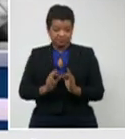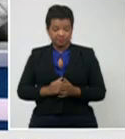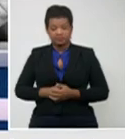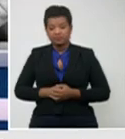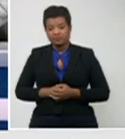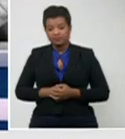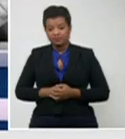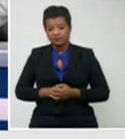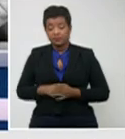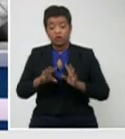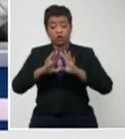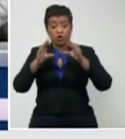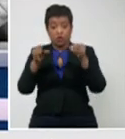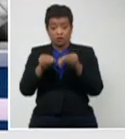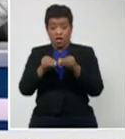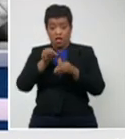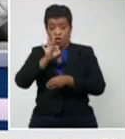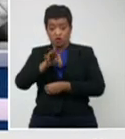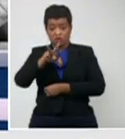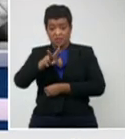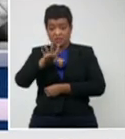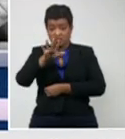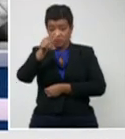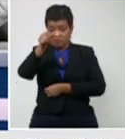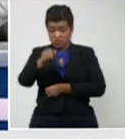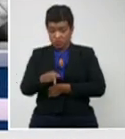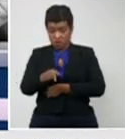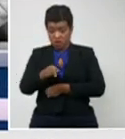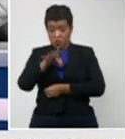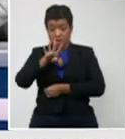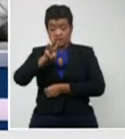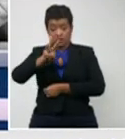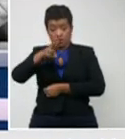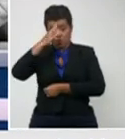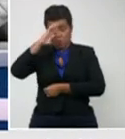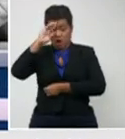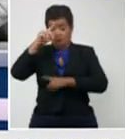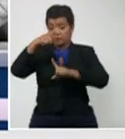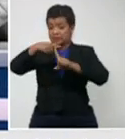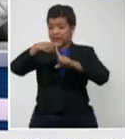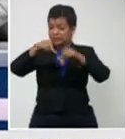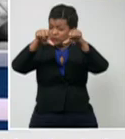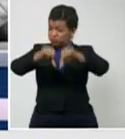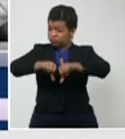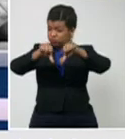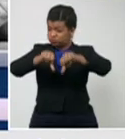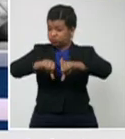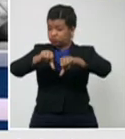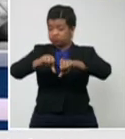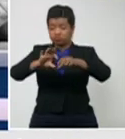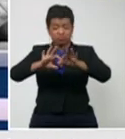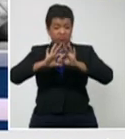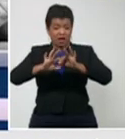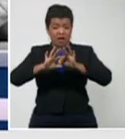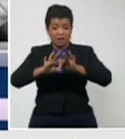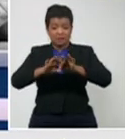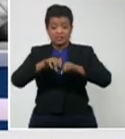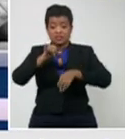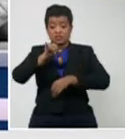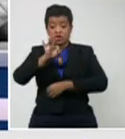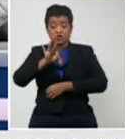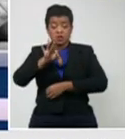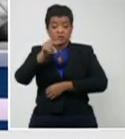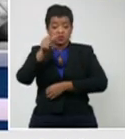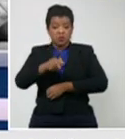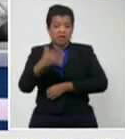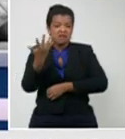total, 825, 43 cubanos se mantienen en terapia intensiva, 68 sin fuente de infección